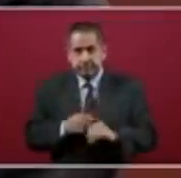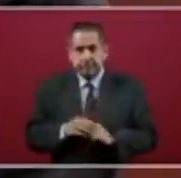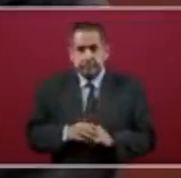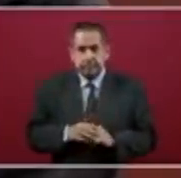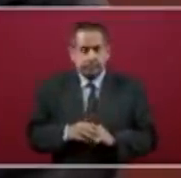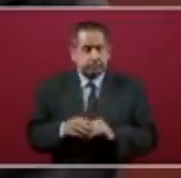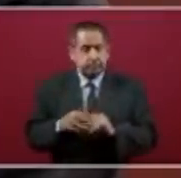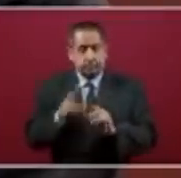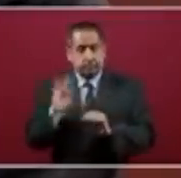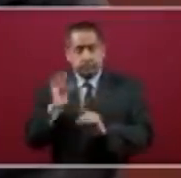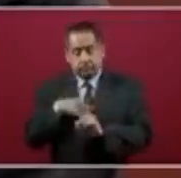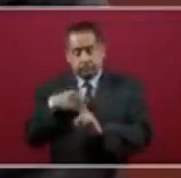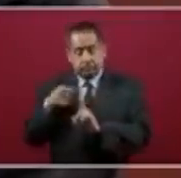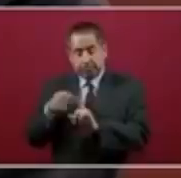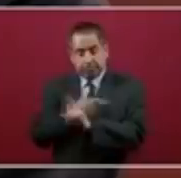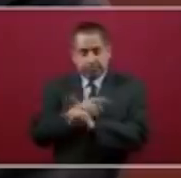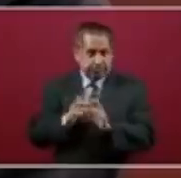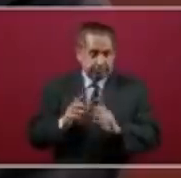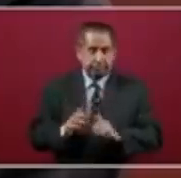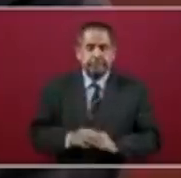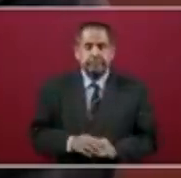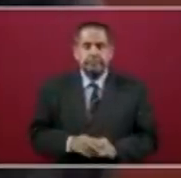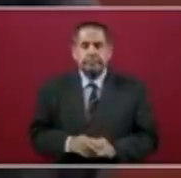fuera de realidad.